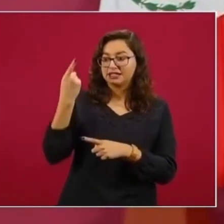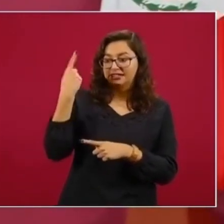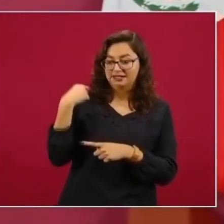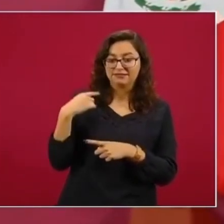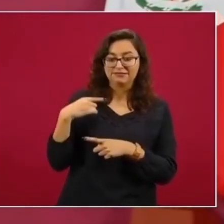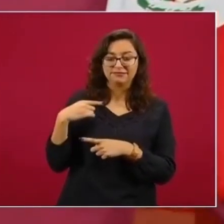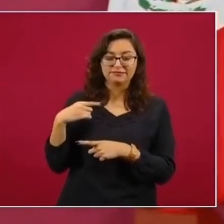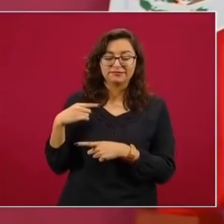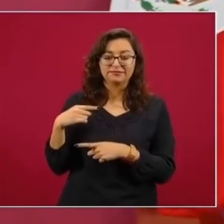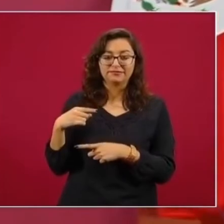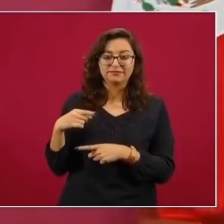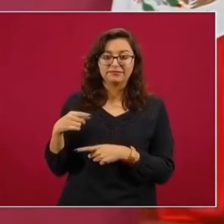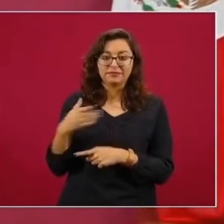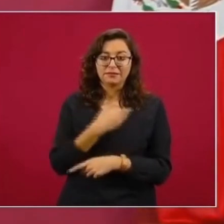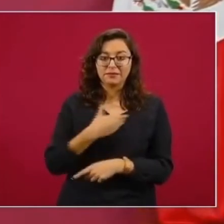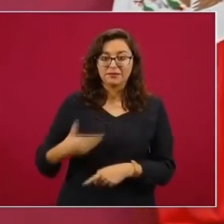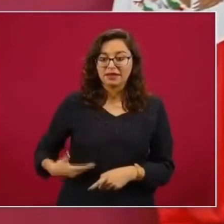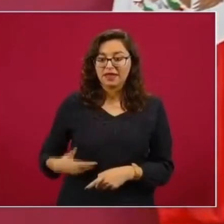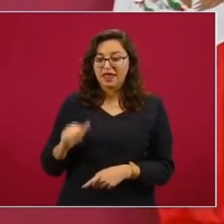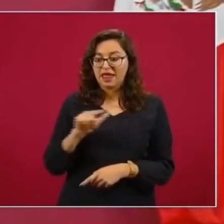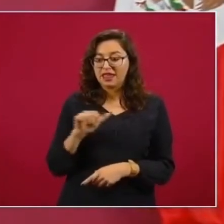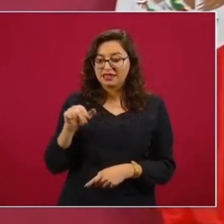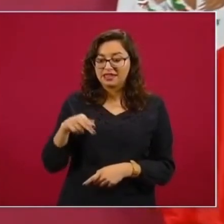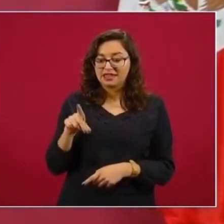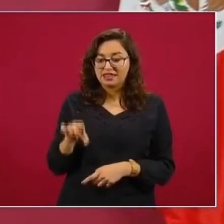derrocamiento del presidente Allende.